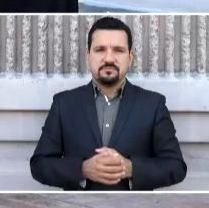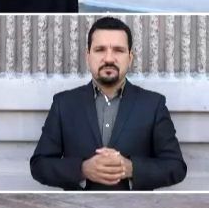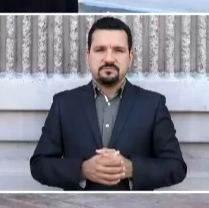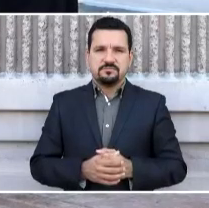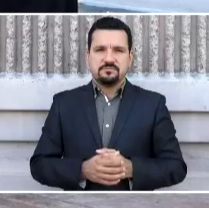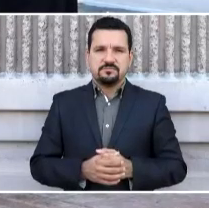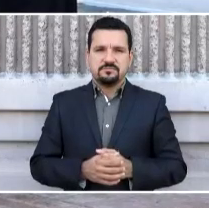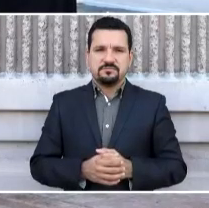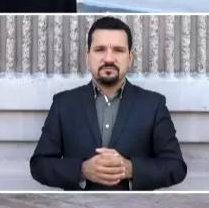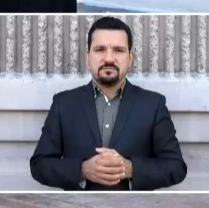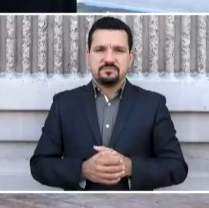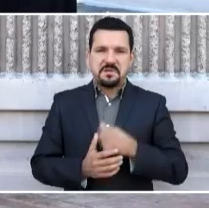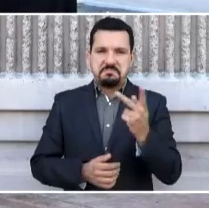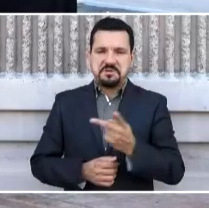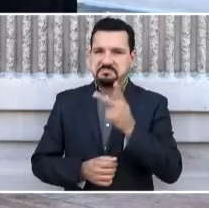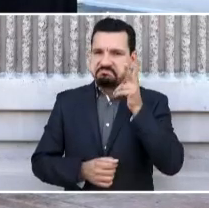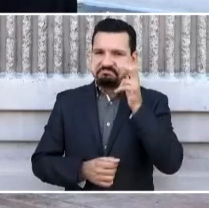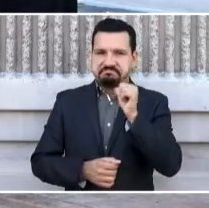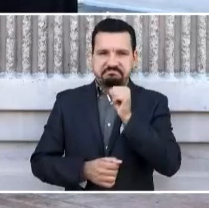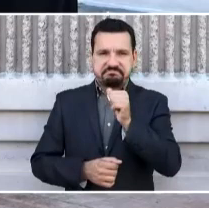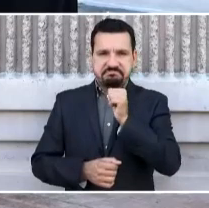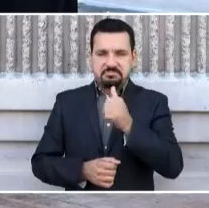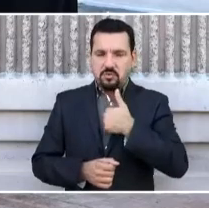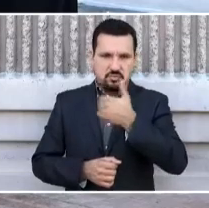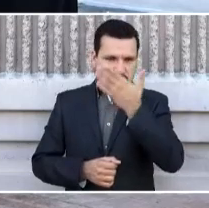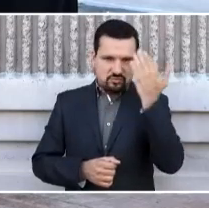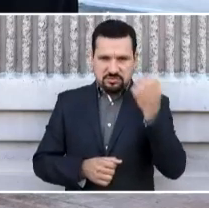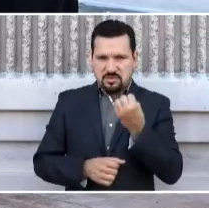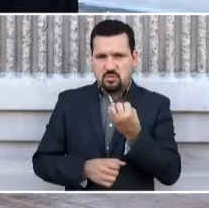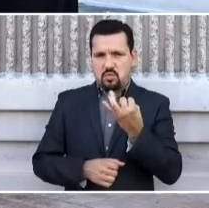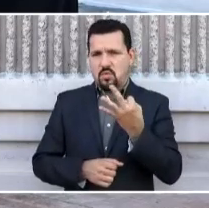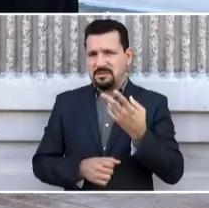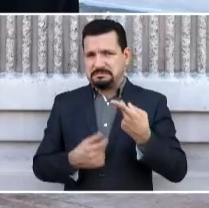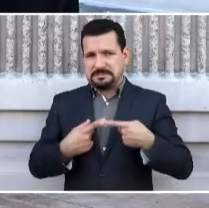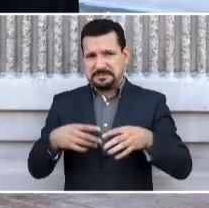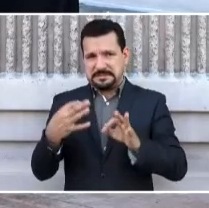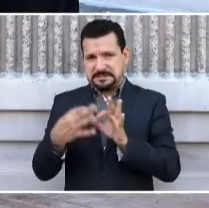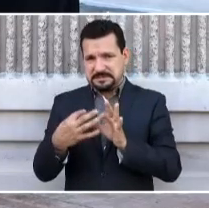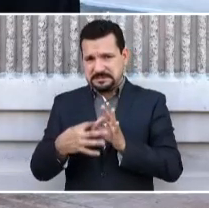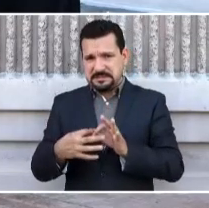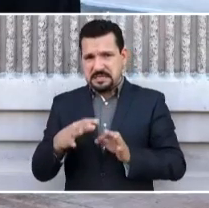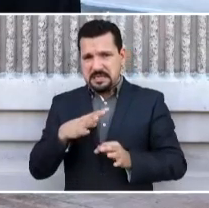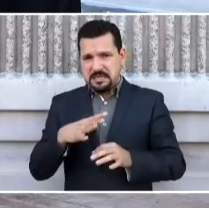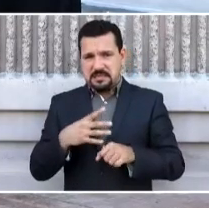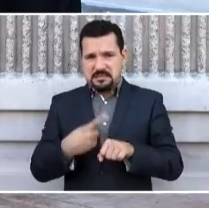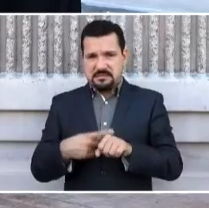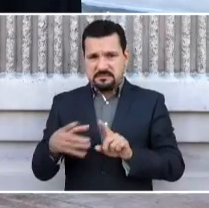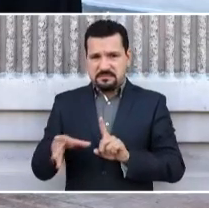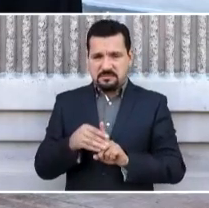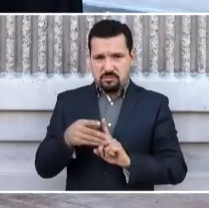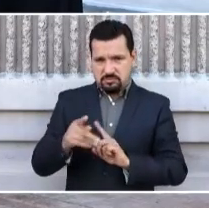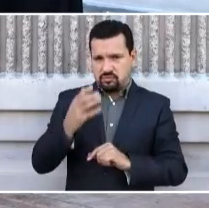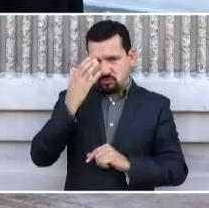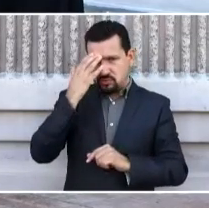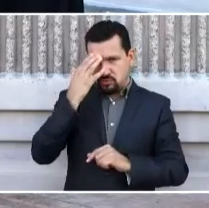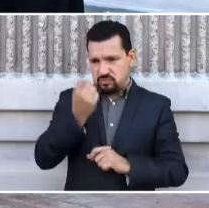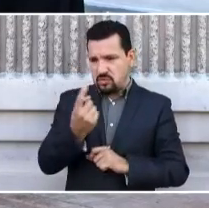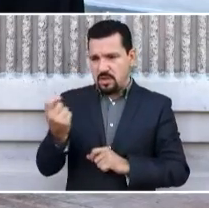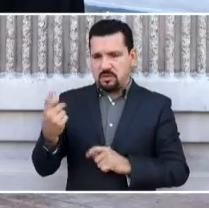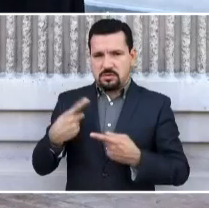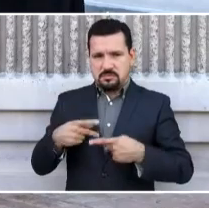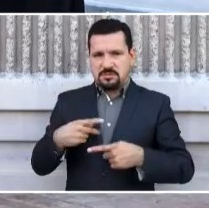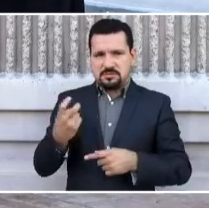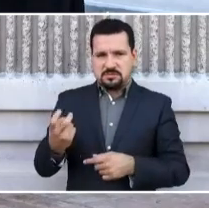Sí, no tengo el número exacto de cuántos han sido, pero sí tengo, por supuesto, el conocimiento de que algunos de ellos